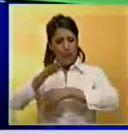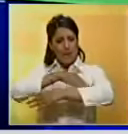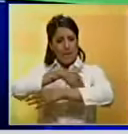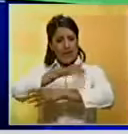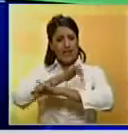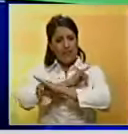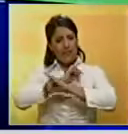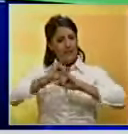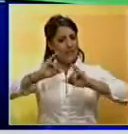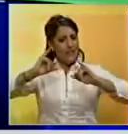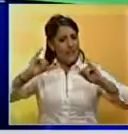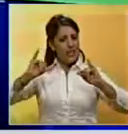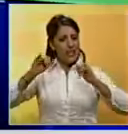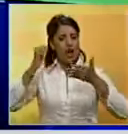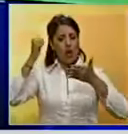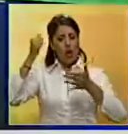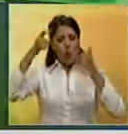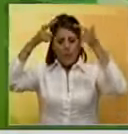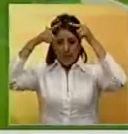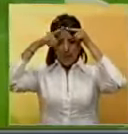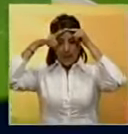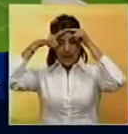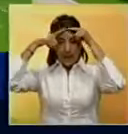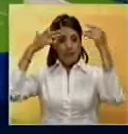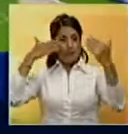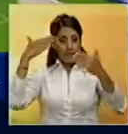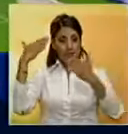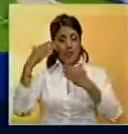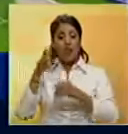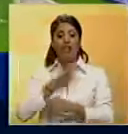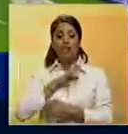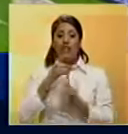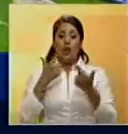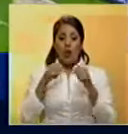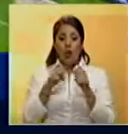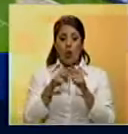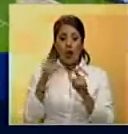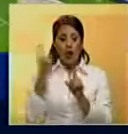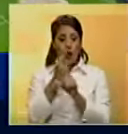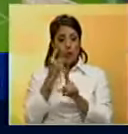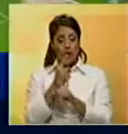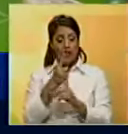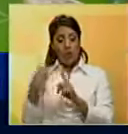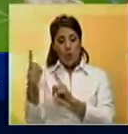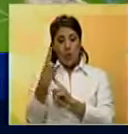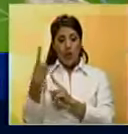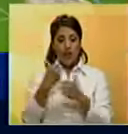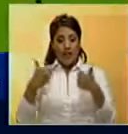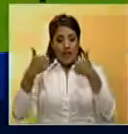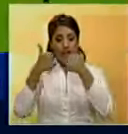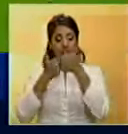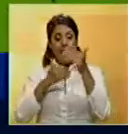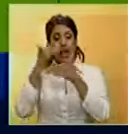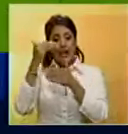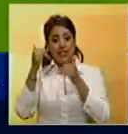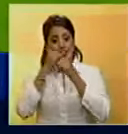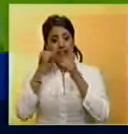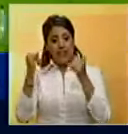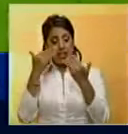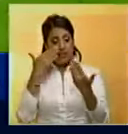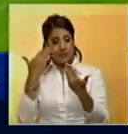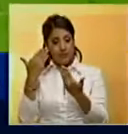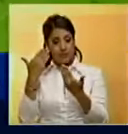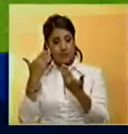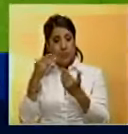una final inédita de la Copa del Rey. El Sevilla igualó 2 goles con el Celta de Vigo en el partido de vuelta de la semifinal y avanzó a la final por marcador